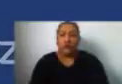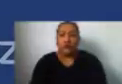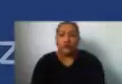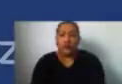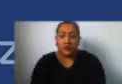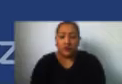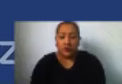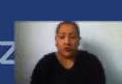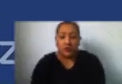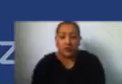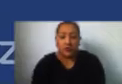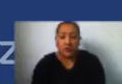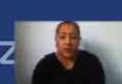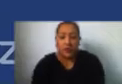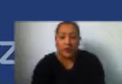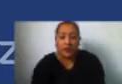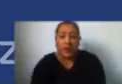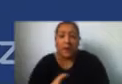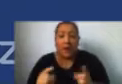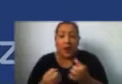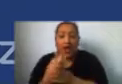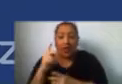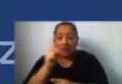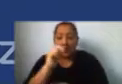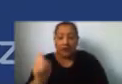la región Arequipa, no fue del todo así.